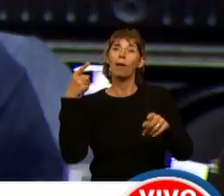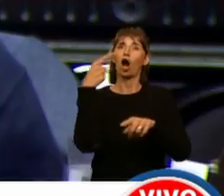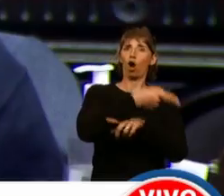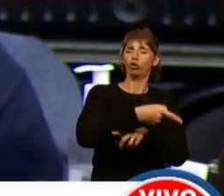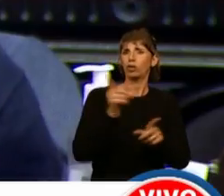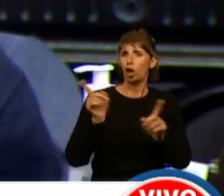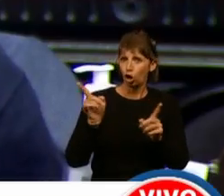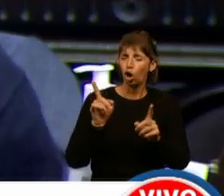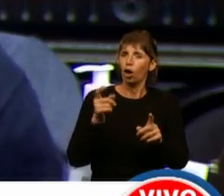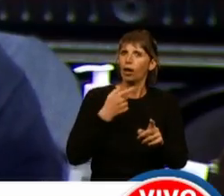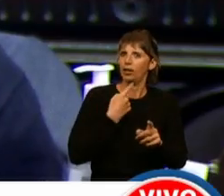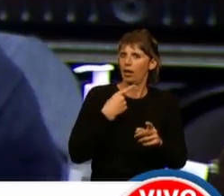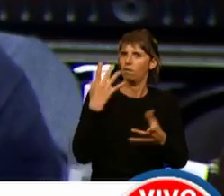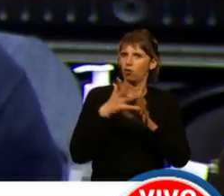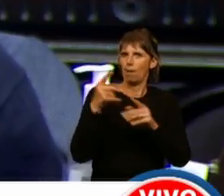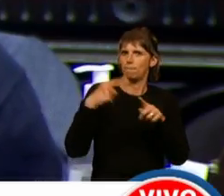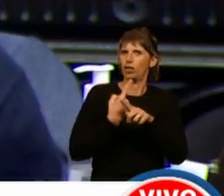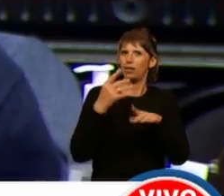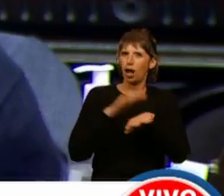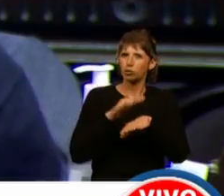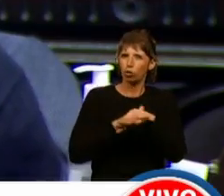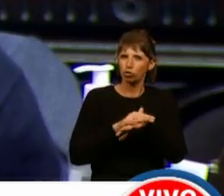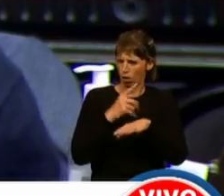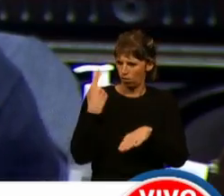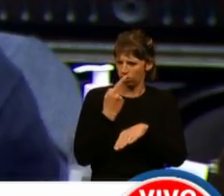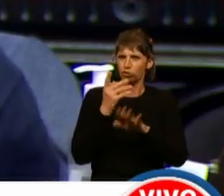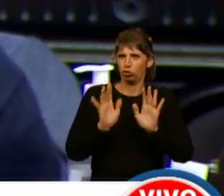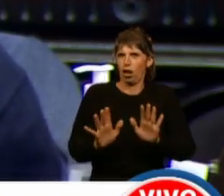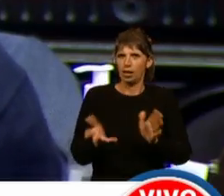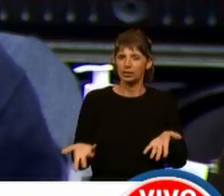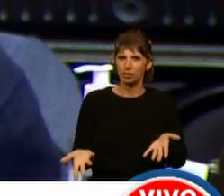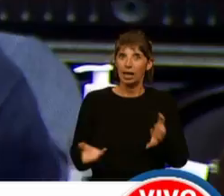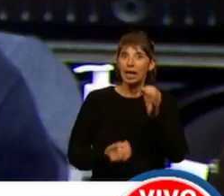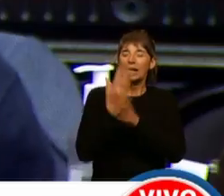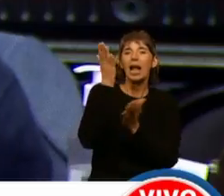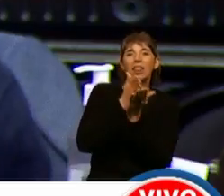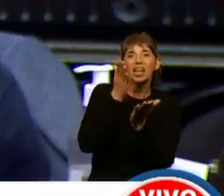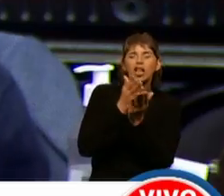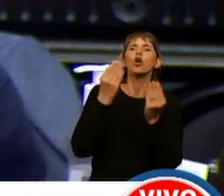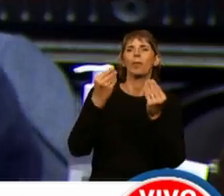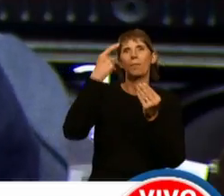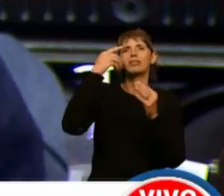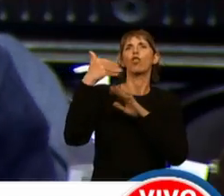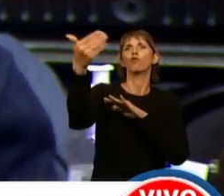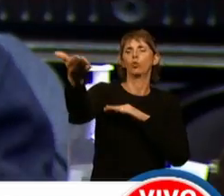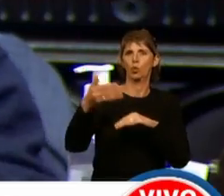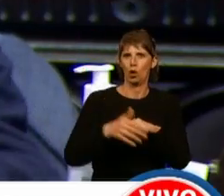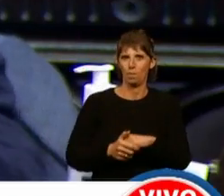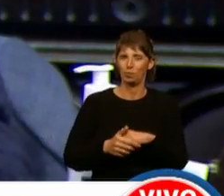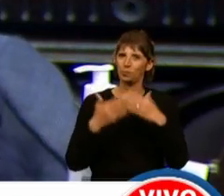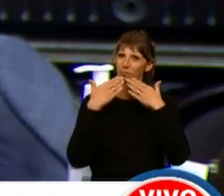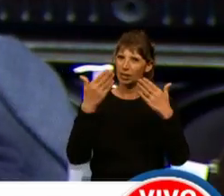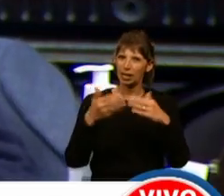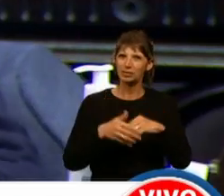darle un sentido responsable a la política esto es nuestra obligación crear derechos de una manera sostenible gracias señor presidente